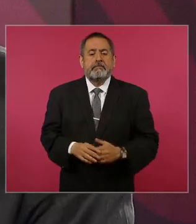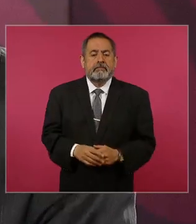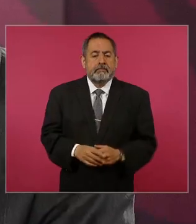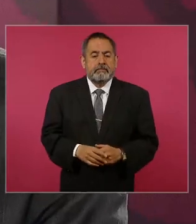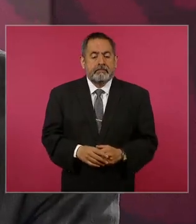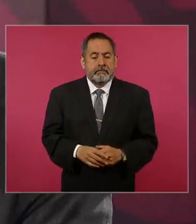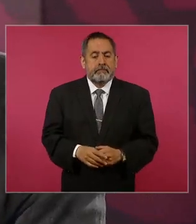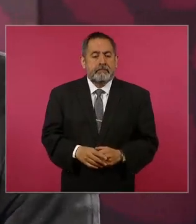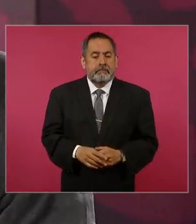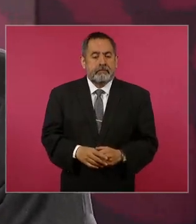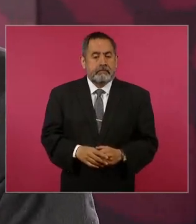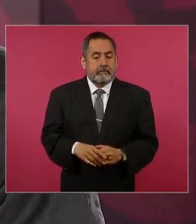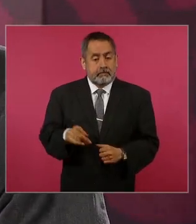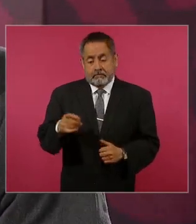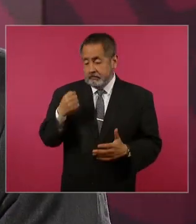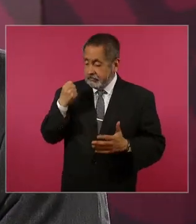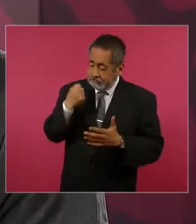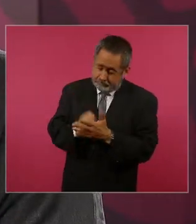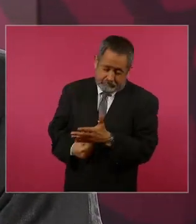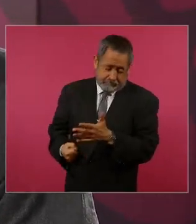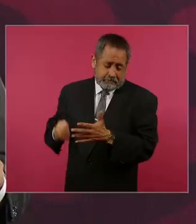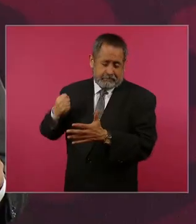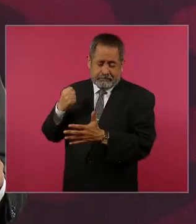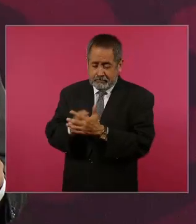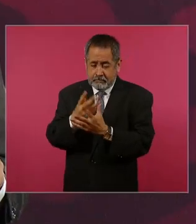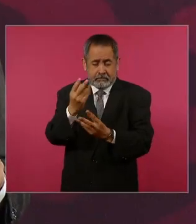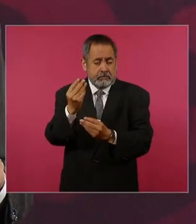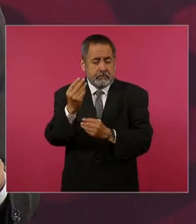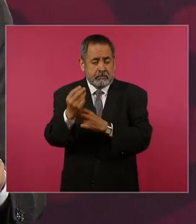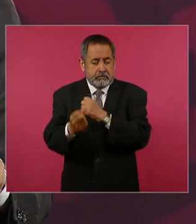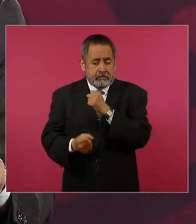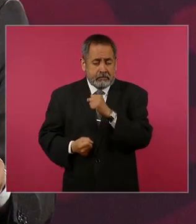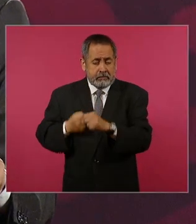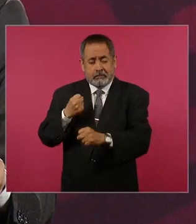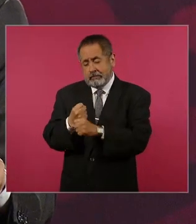porque fue una lucha de muchos años,